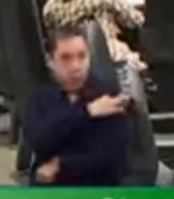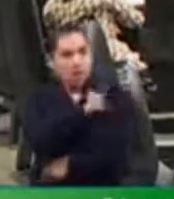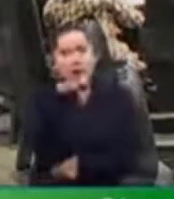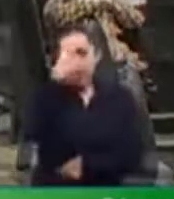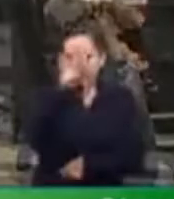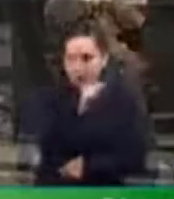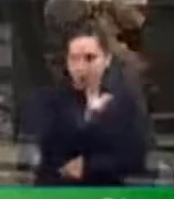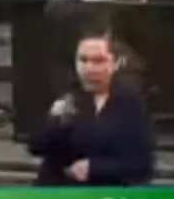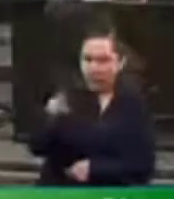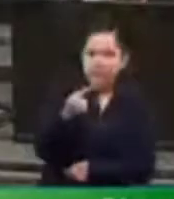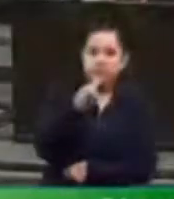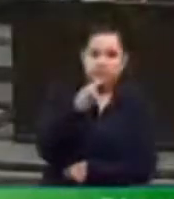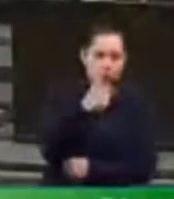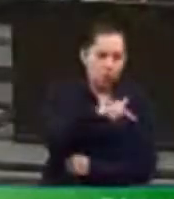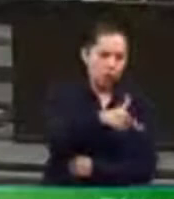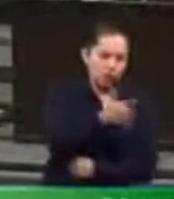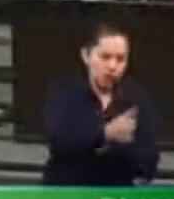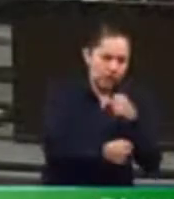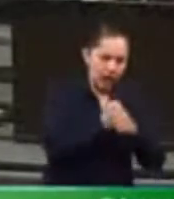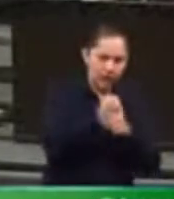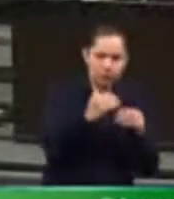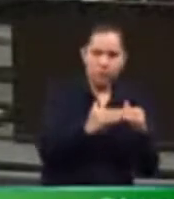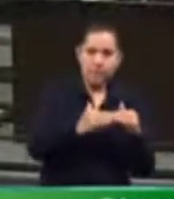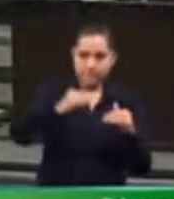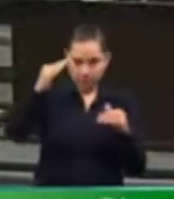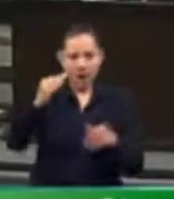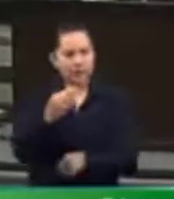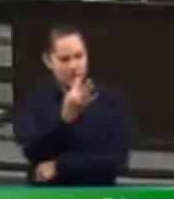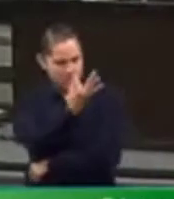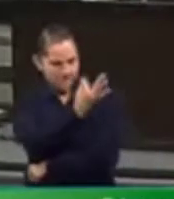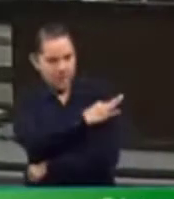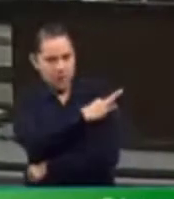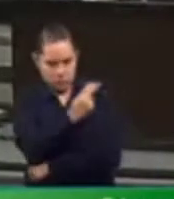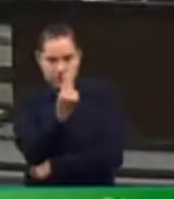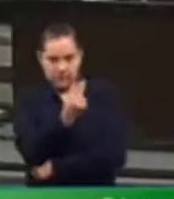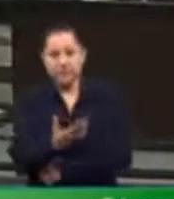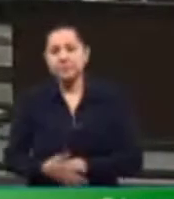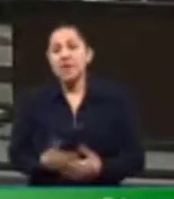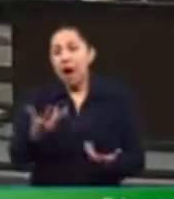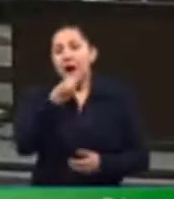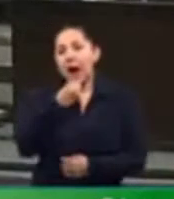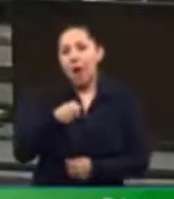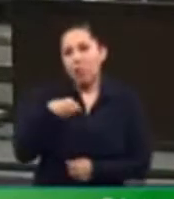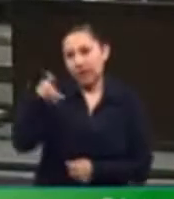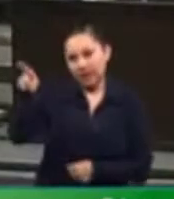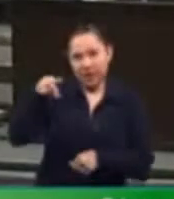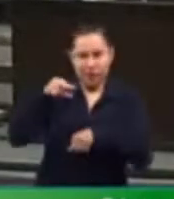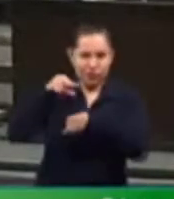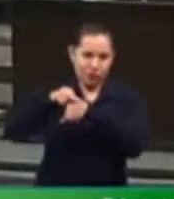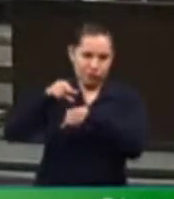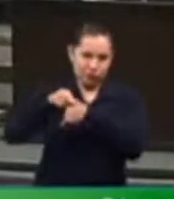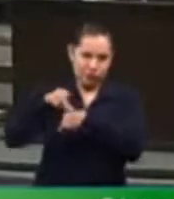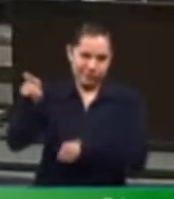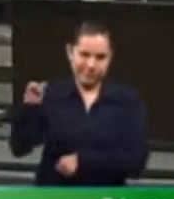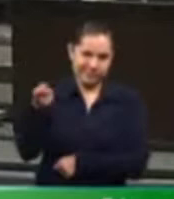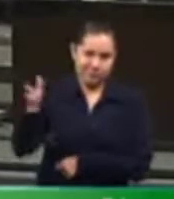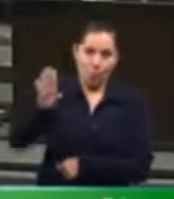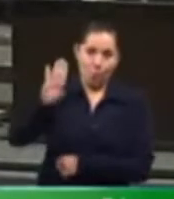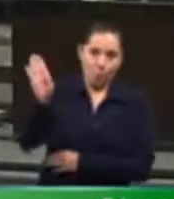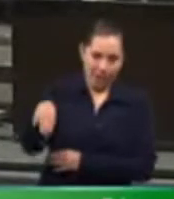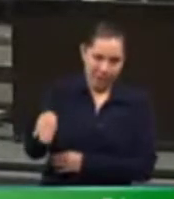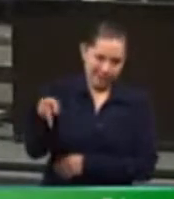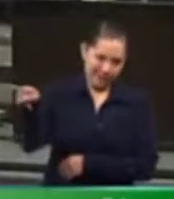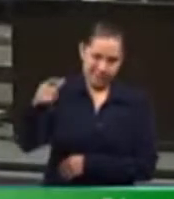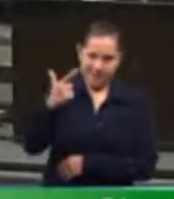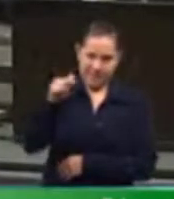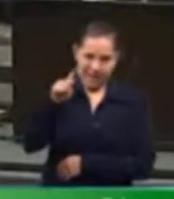a partir de los 12 años. Y aunque el doctor Muerte López-Gatell diga que no es necesario, los